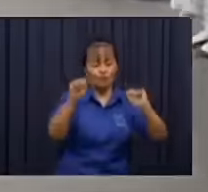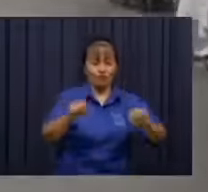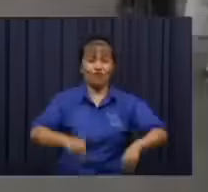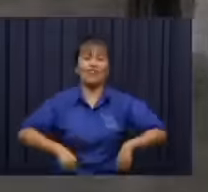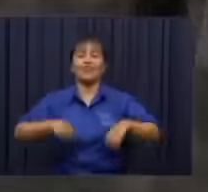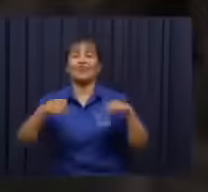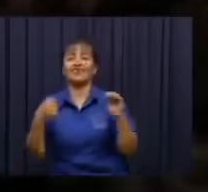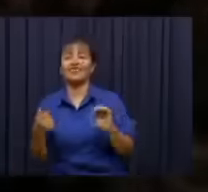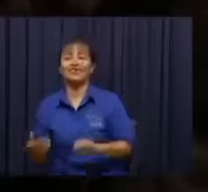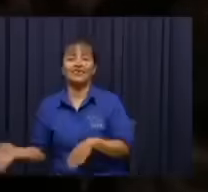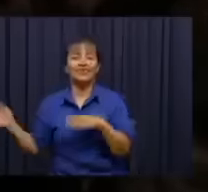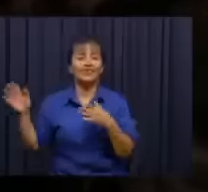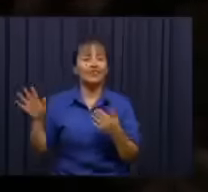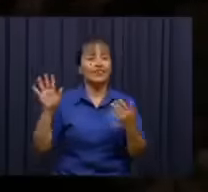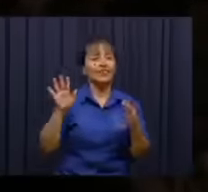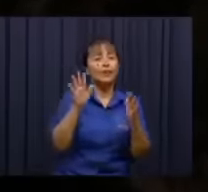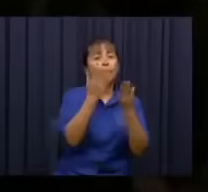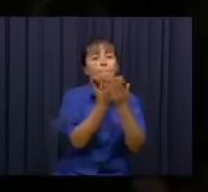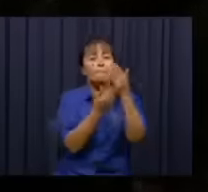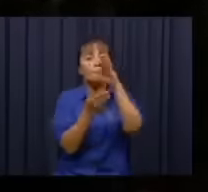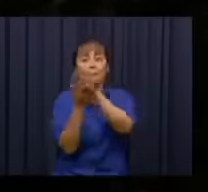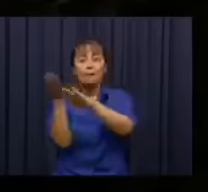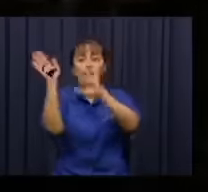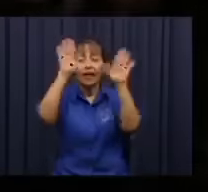sentir. Sobre mis pies.